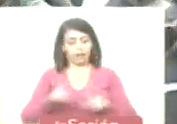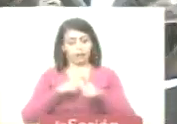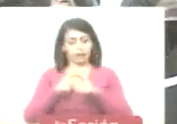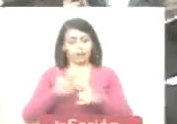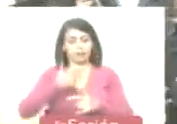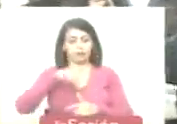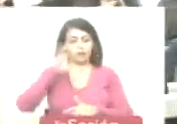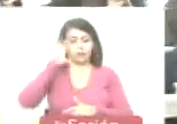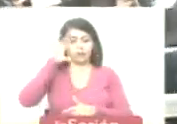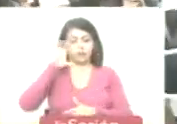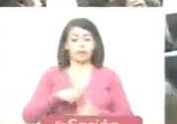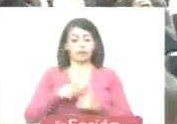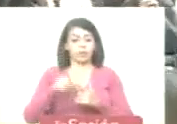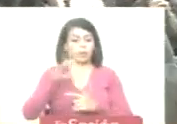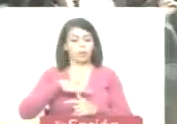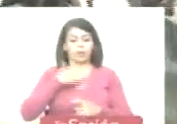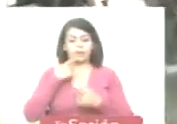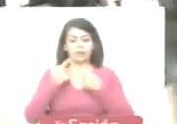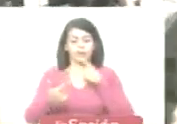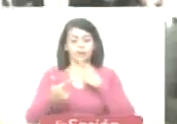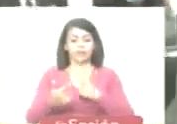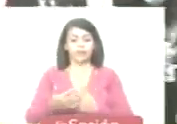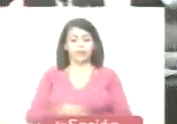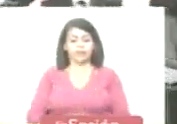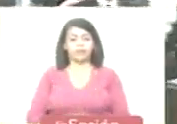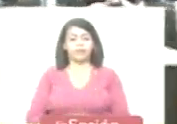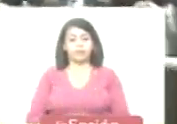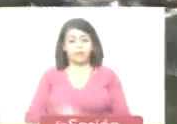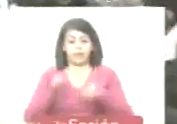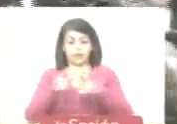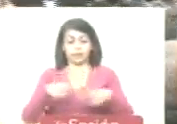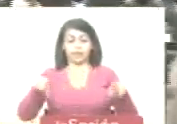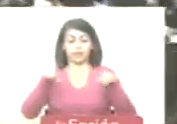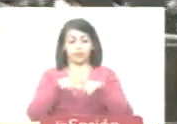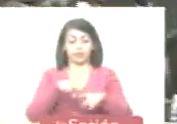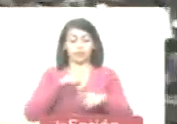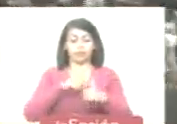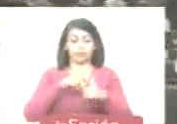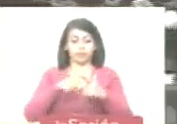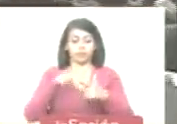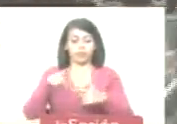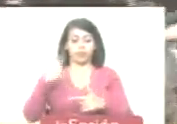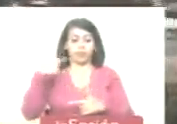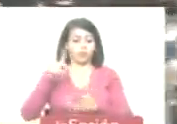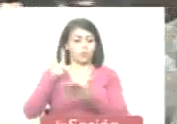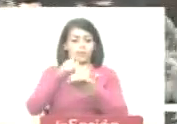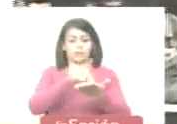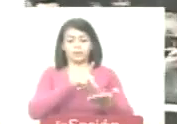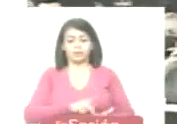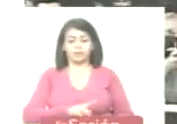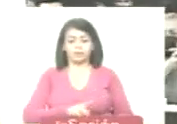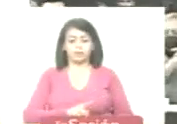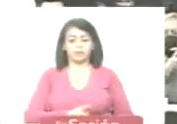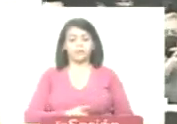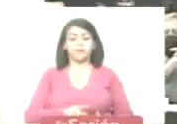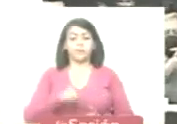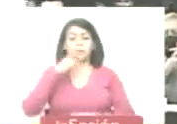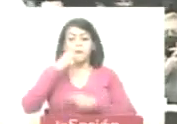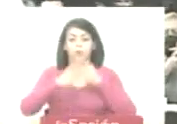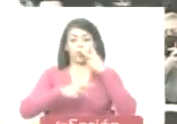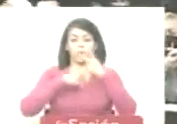nuestro país. Nadie puede escurrir el bulto ante esa situación. Por supuesto que hubo participación de actores